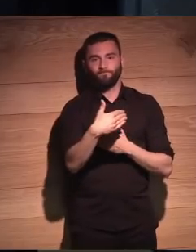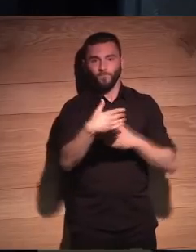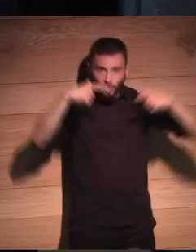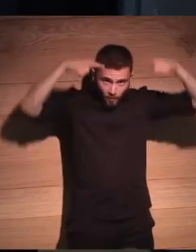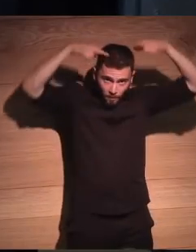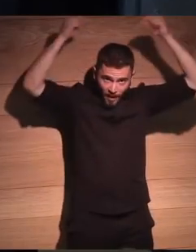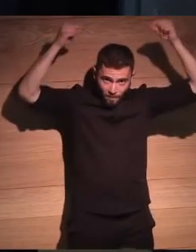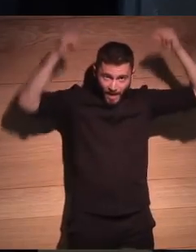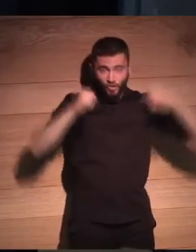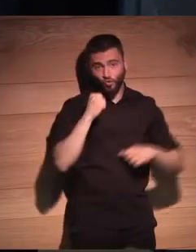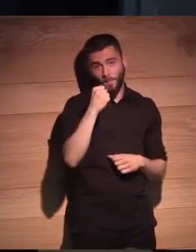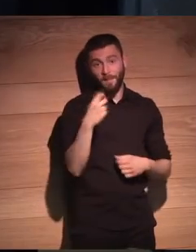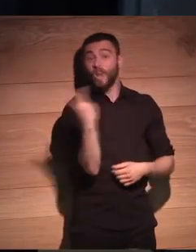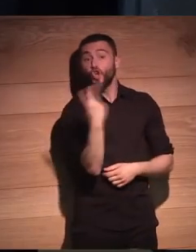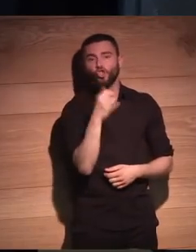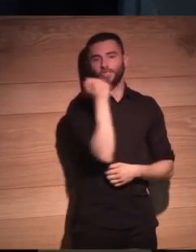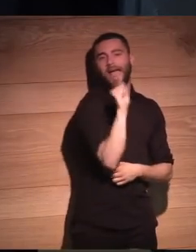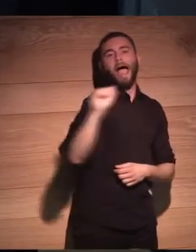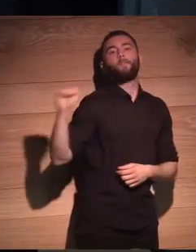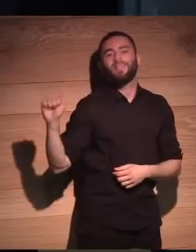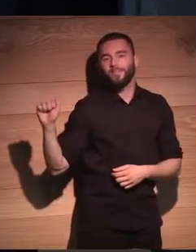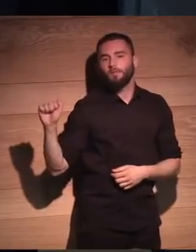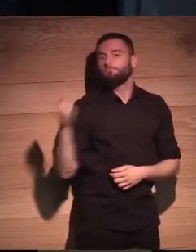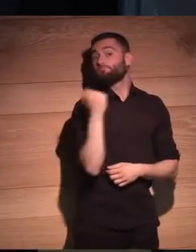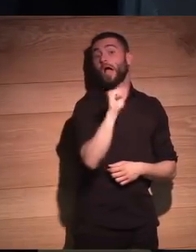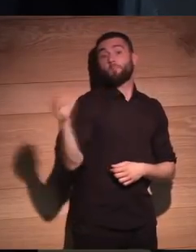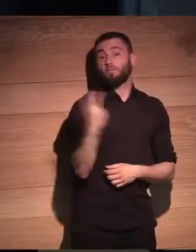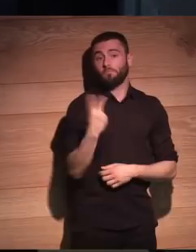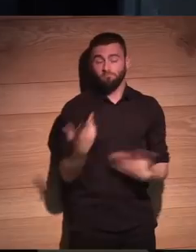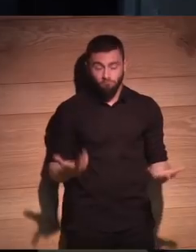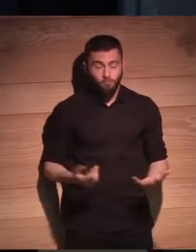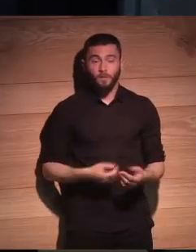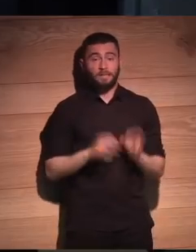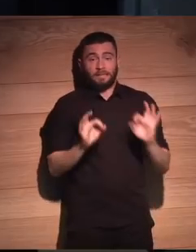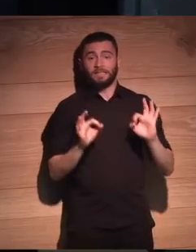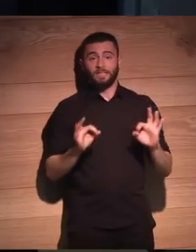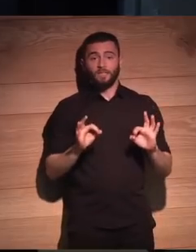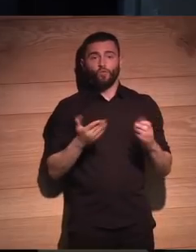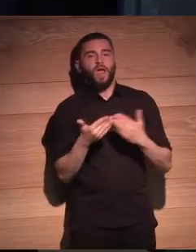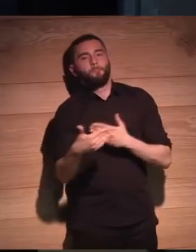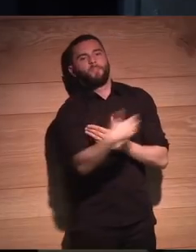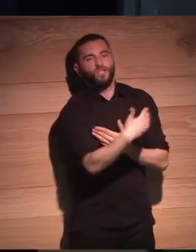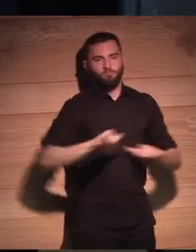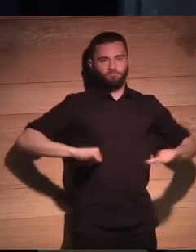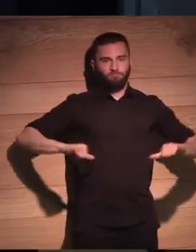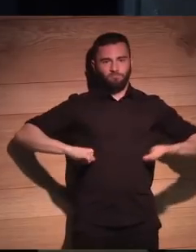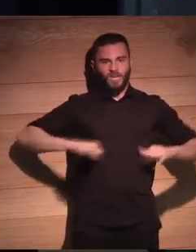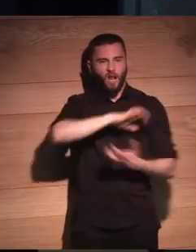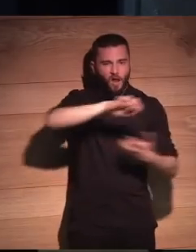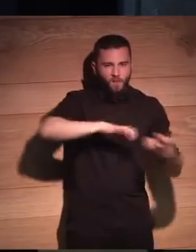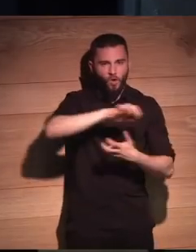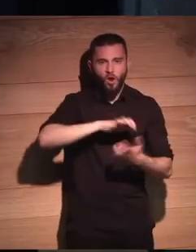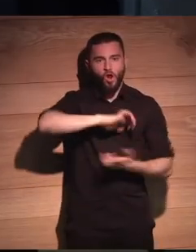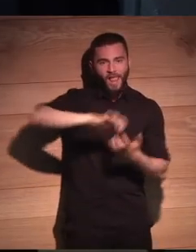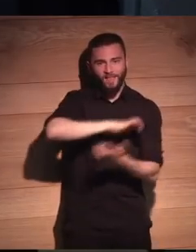entre ellos y es eso, básicamente, y es una versión pues macarra y violenta.